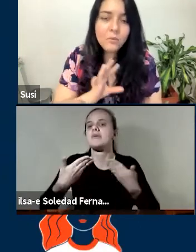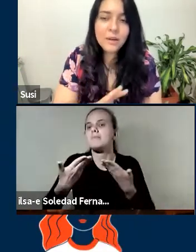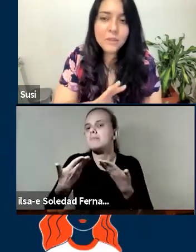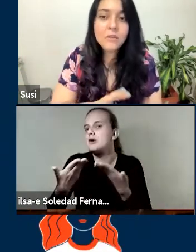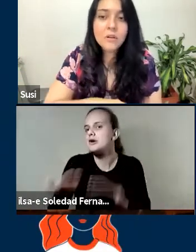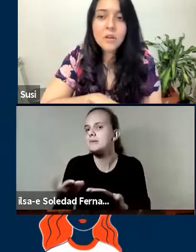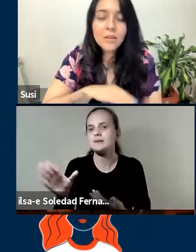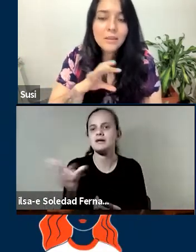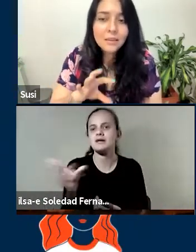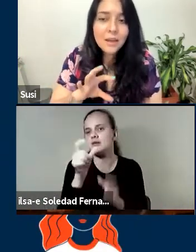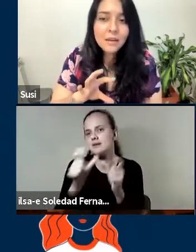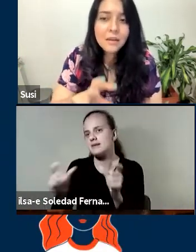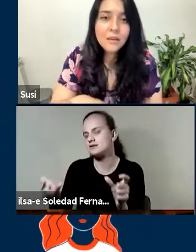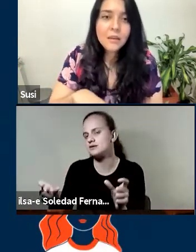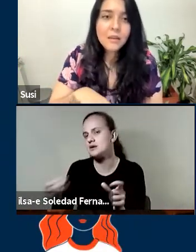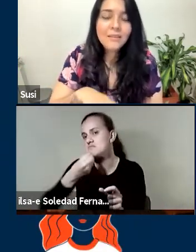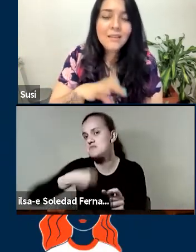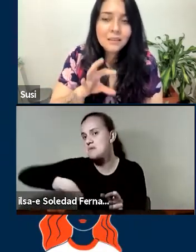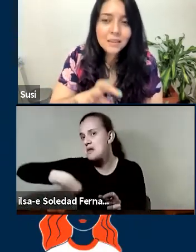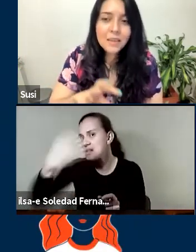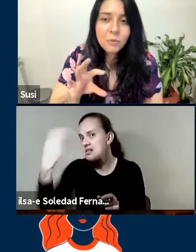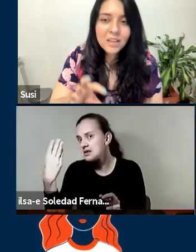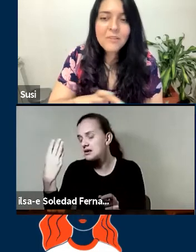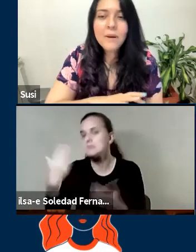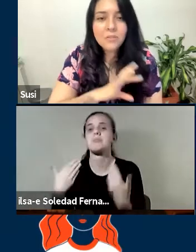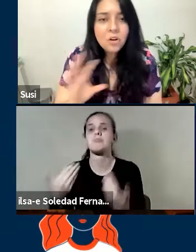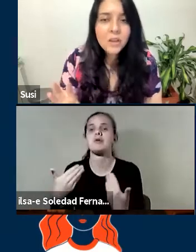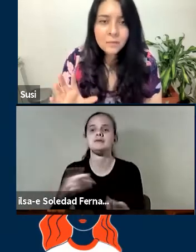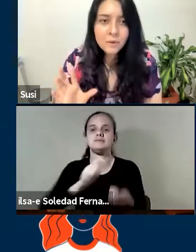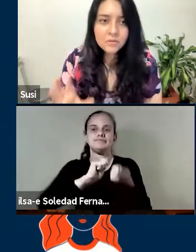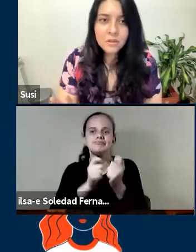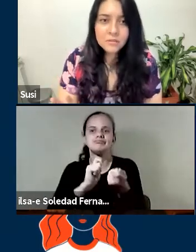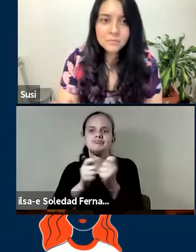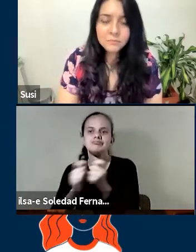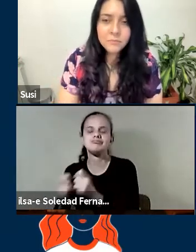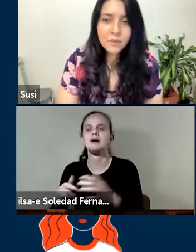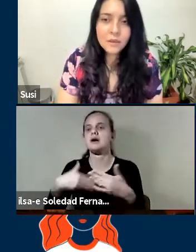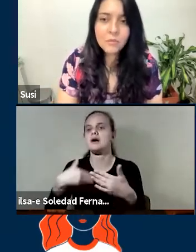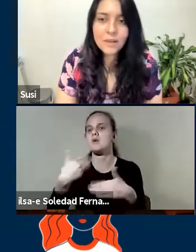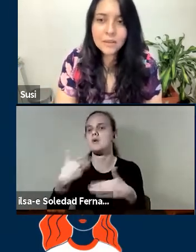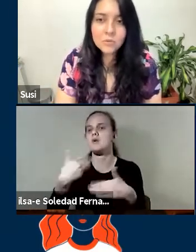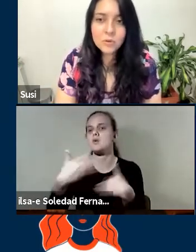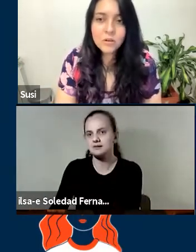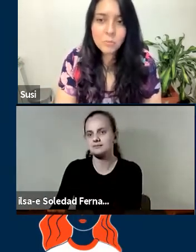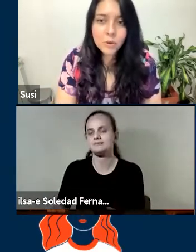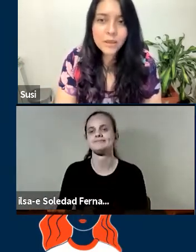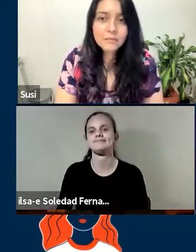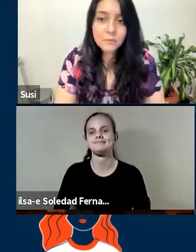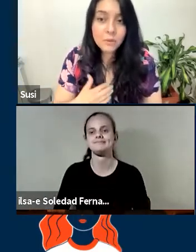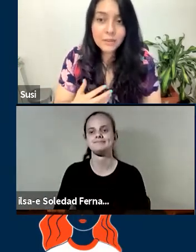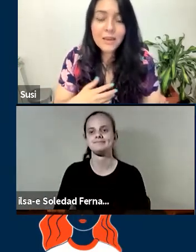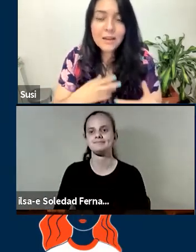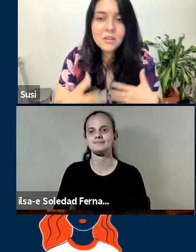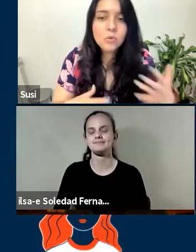tener algún elemento digital esté disponible para todas las personas y que cualquier usuario